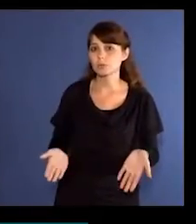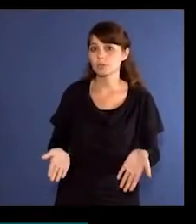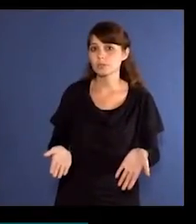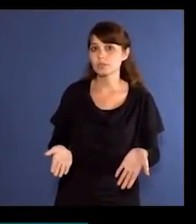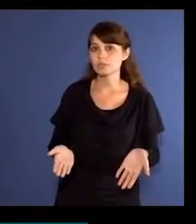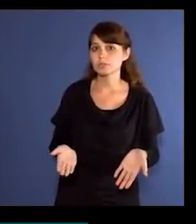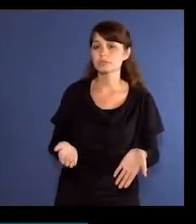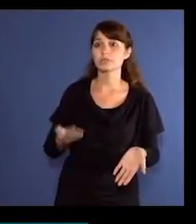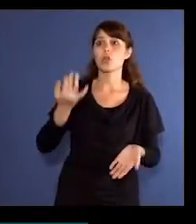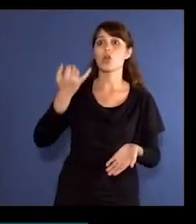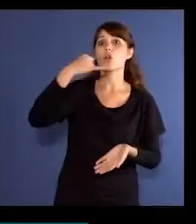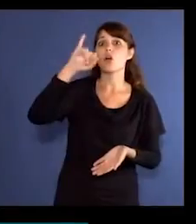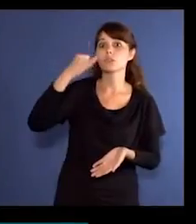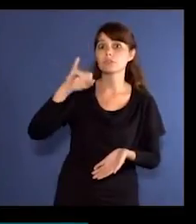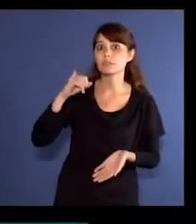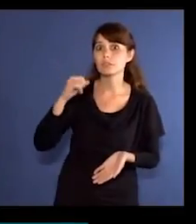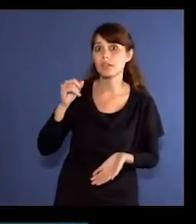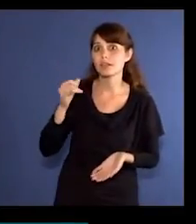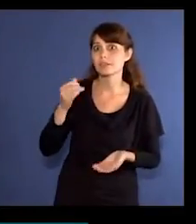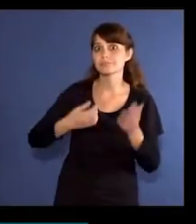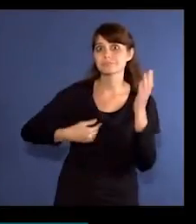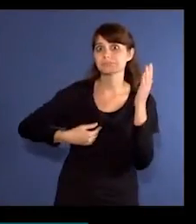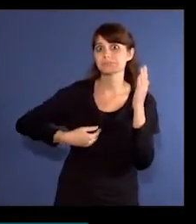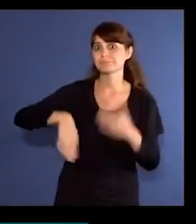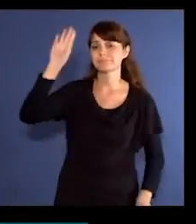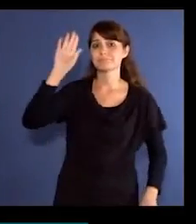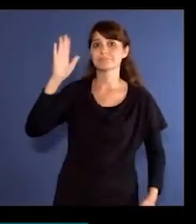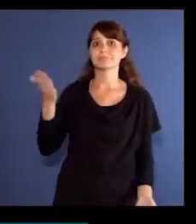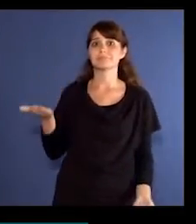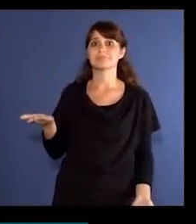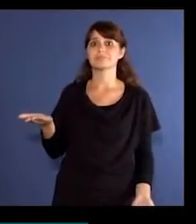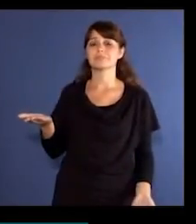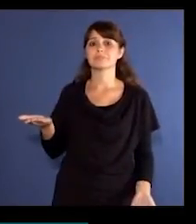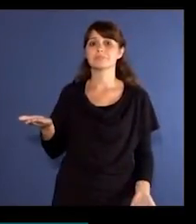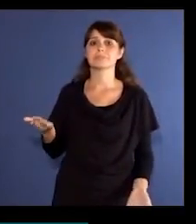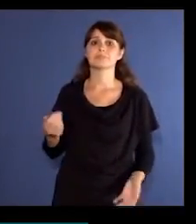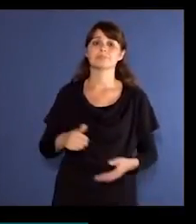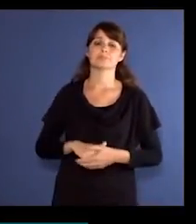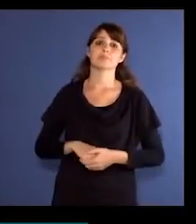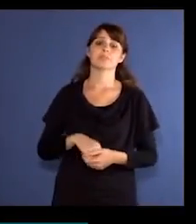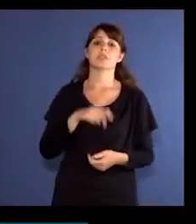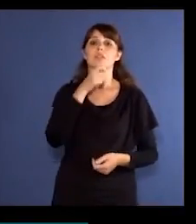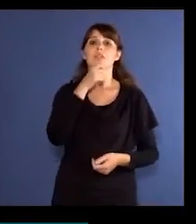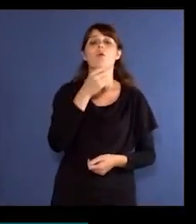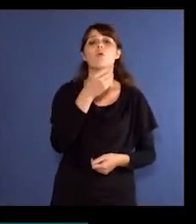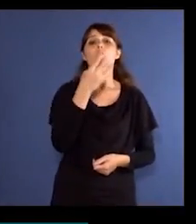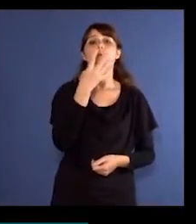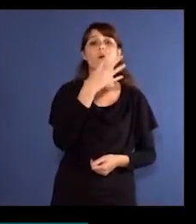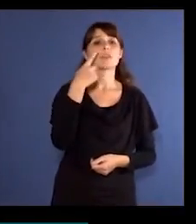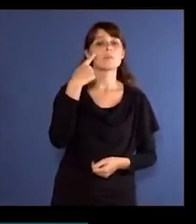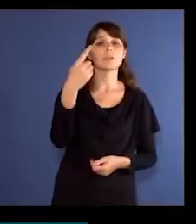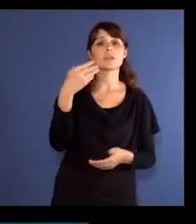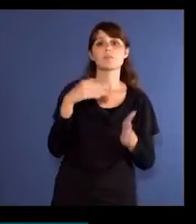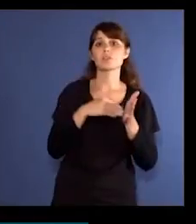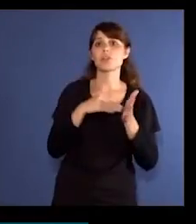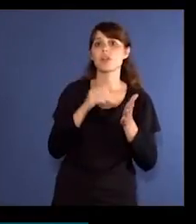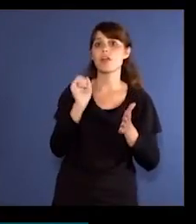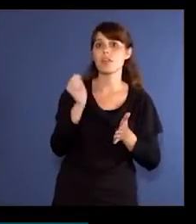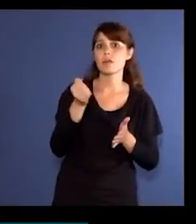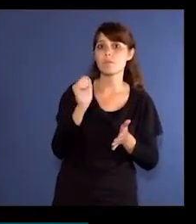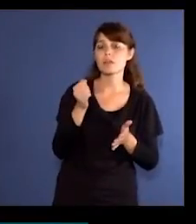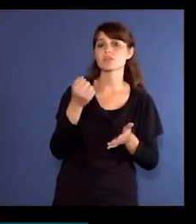tasas cada vez más elevadas. Ya tuvimos 4.400 millones de pesos a una tasa del 37% la semana